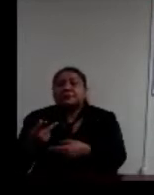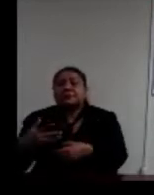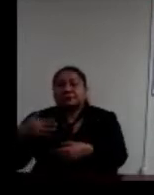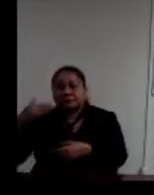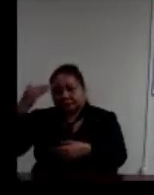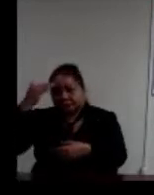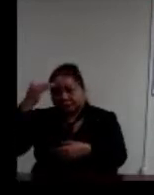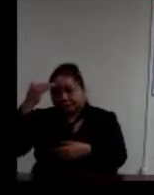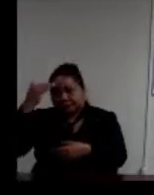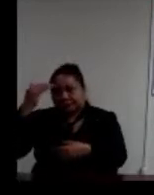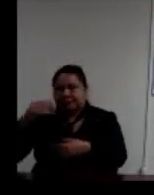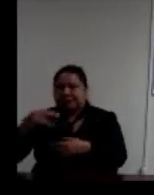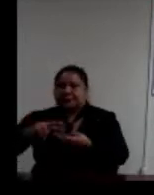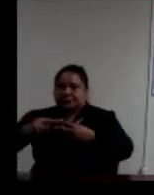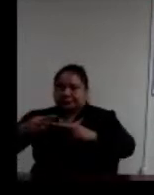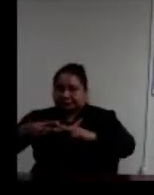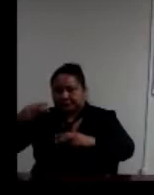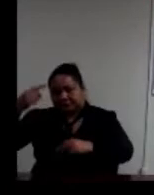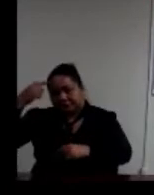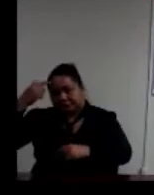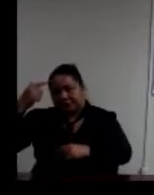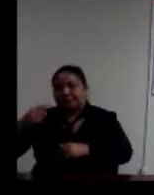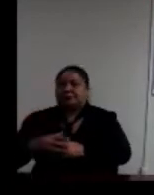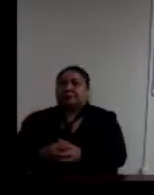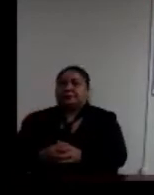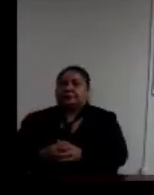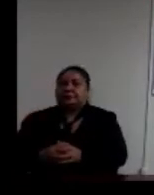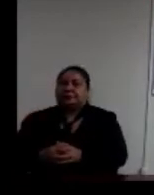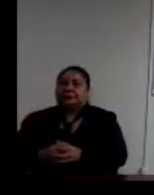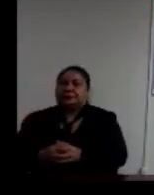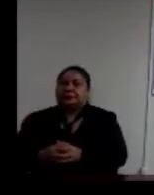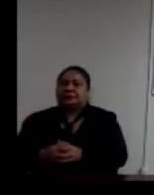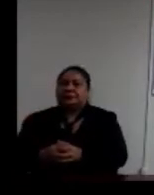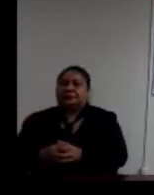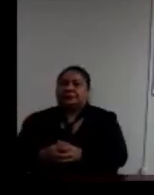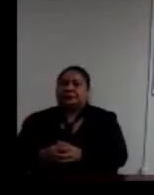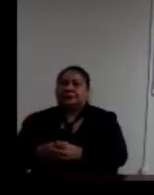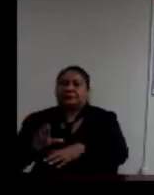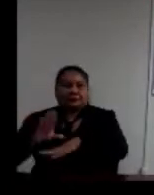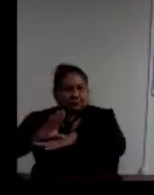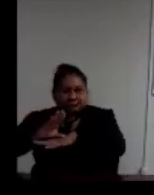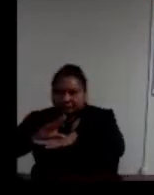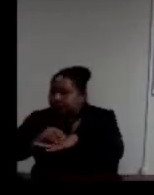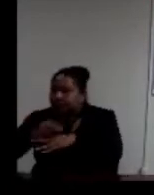alteraciones neurológicas propiamente que impiden ese aprendizaje.